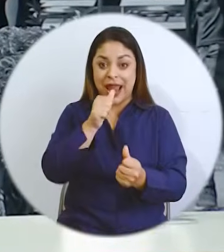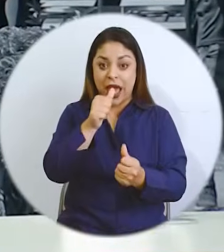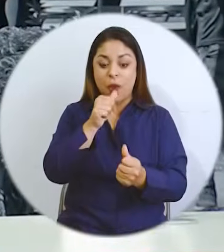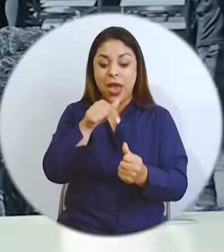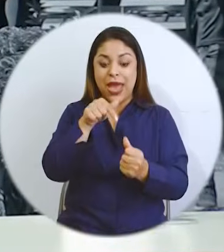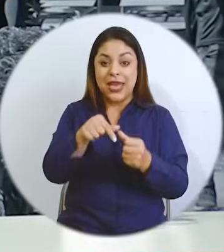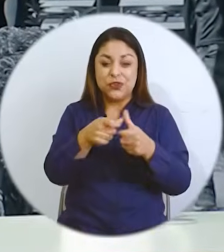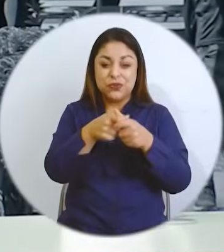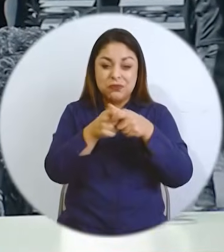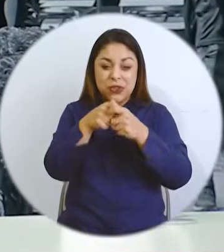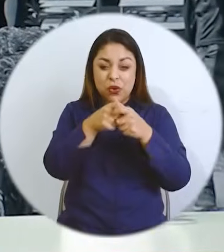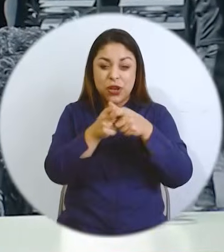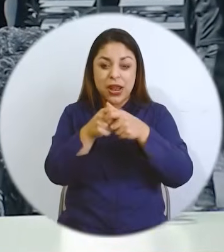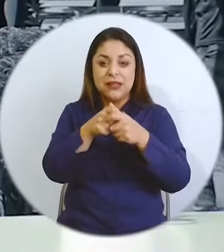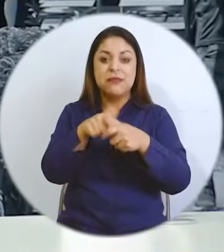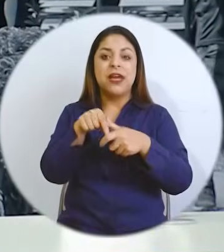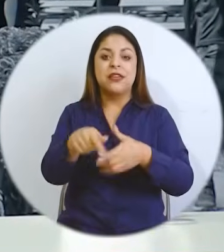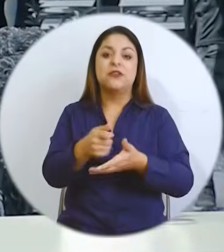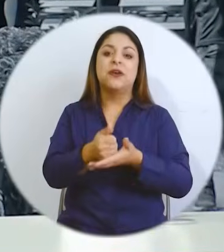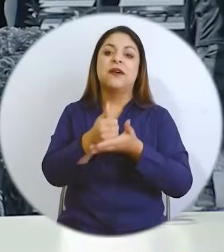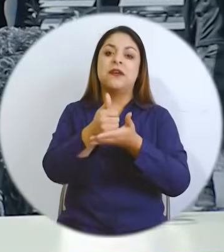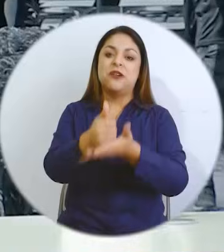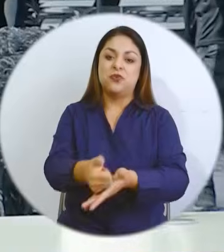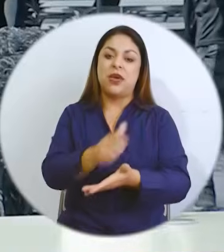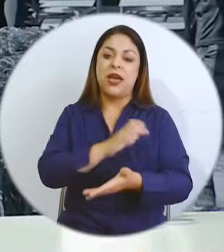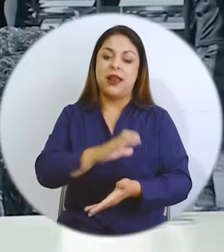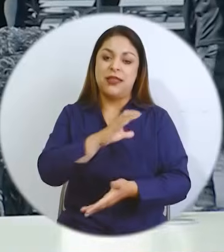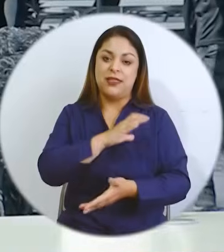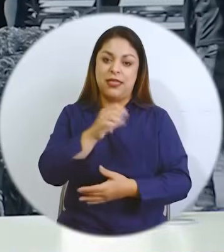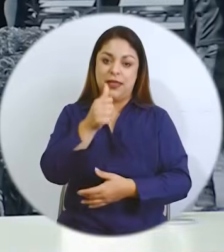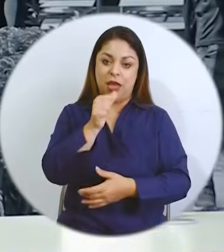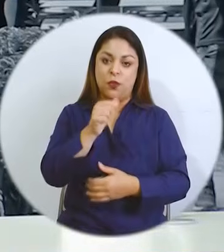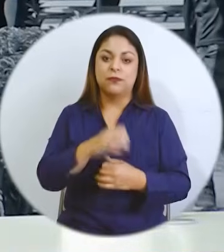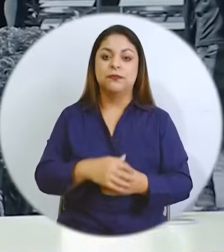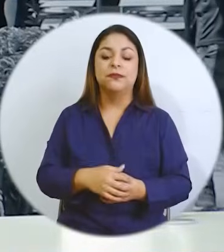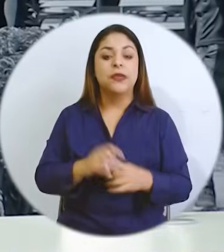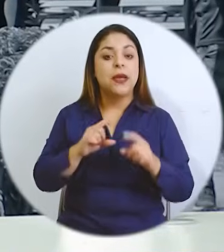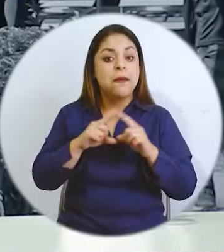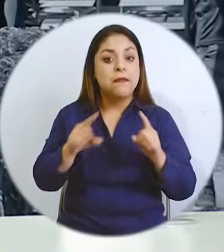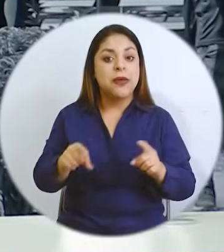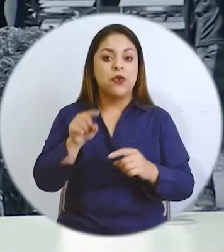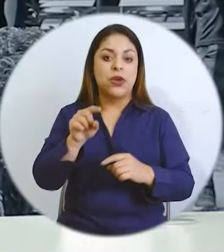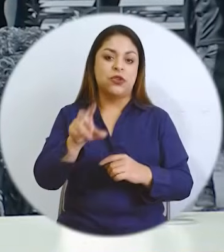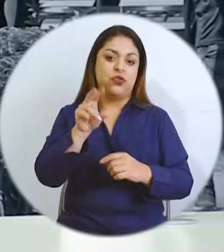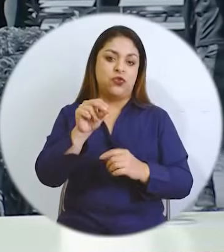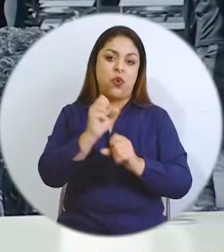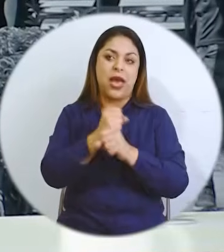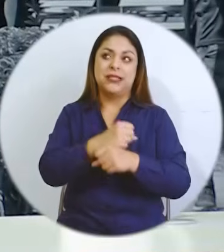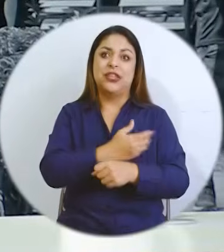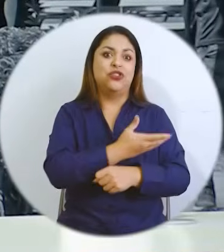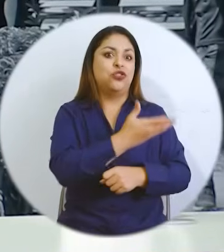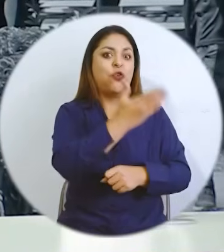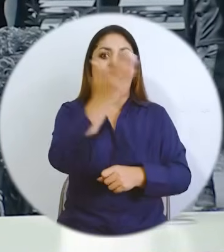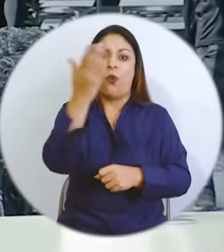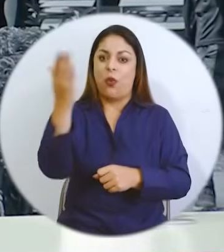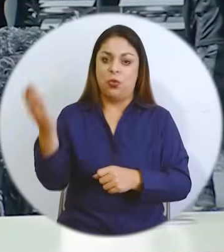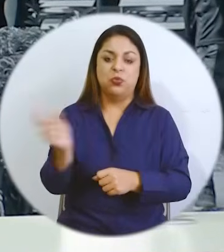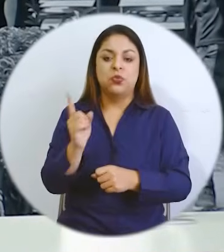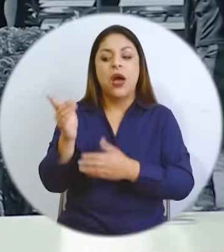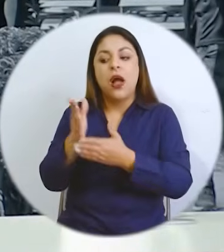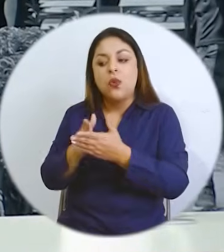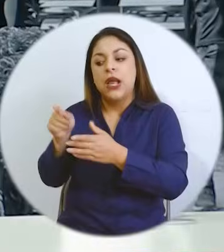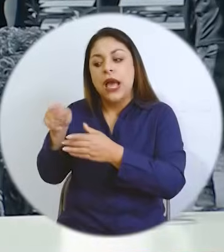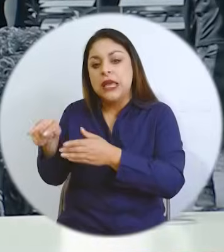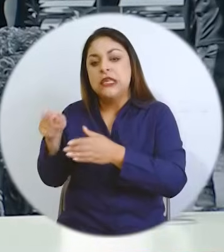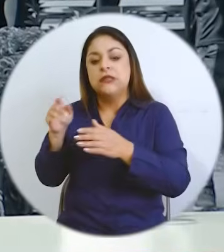digamos que a disolver en el agua, entonces esos microorganismos son los que ayudan a la calidad del agua. Pero eso no se hace en